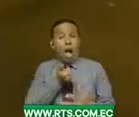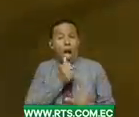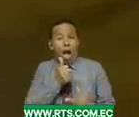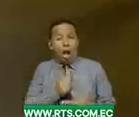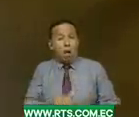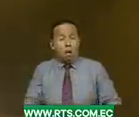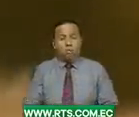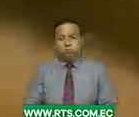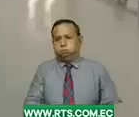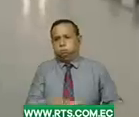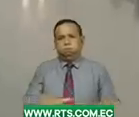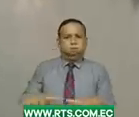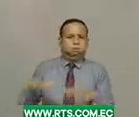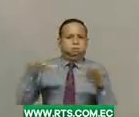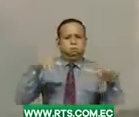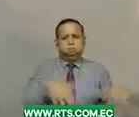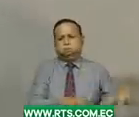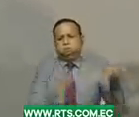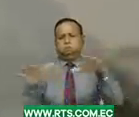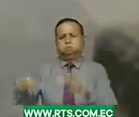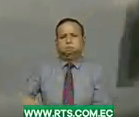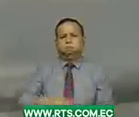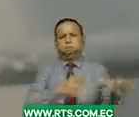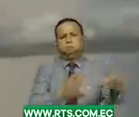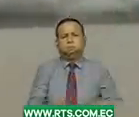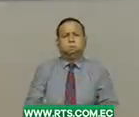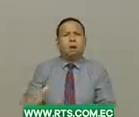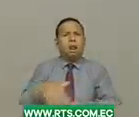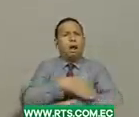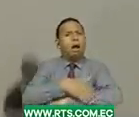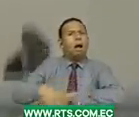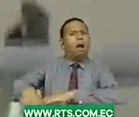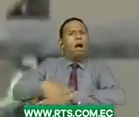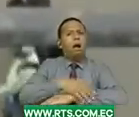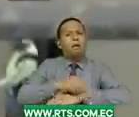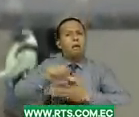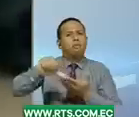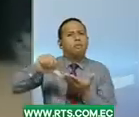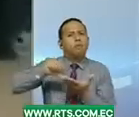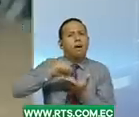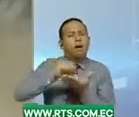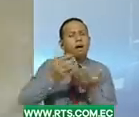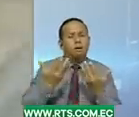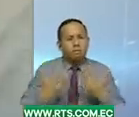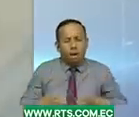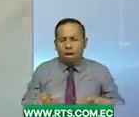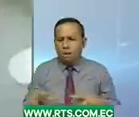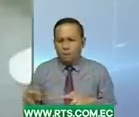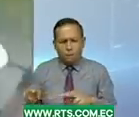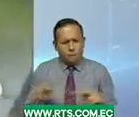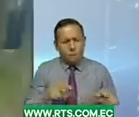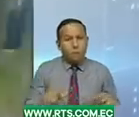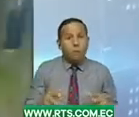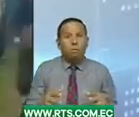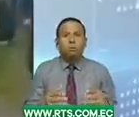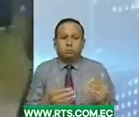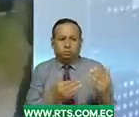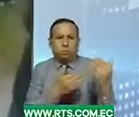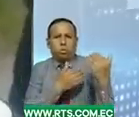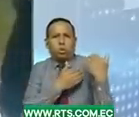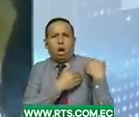atravesó la madrugada, invadió las calles de la ciudad. Y aunque el peso de la obligación